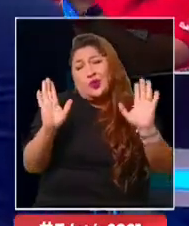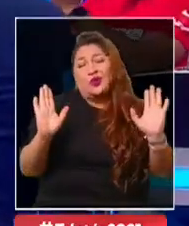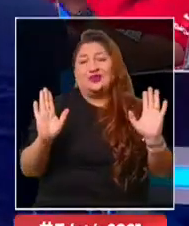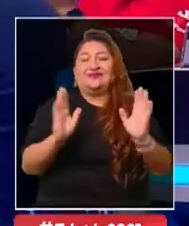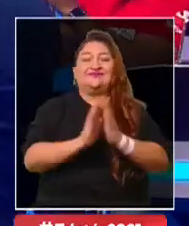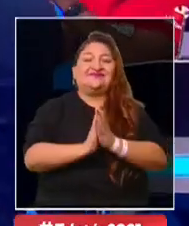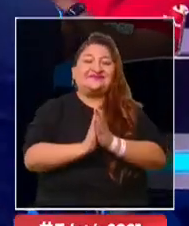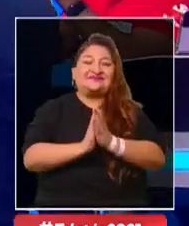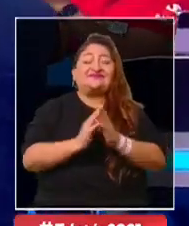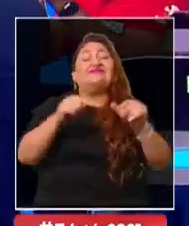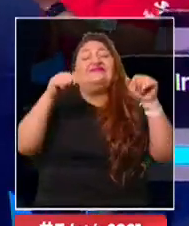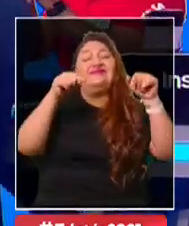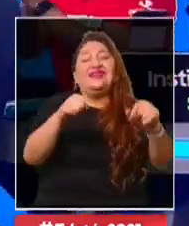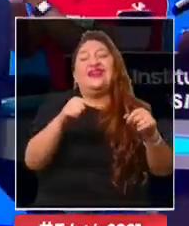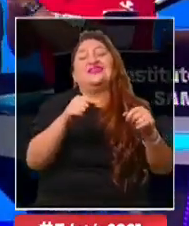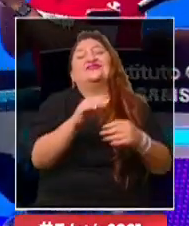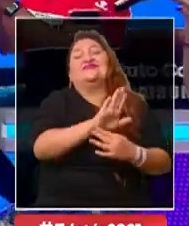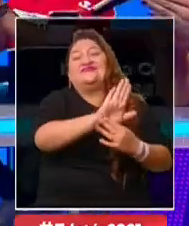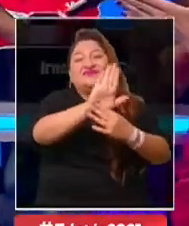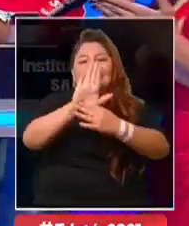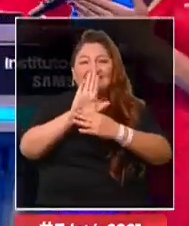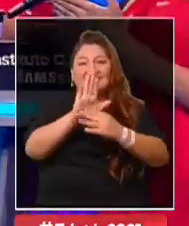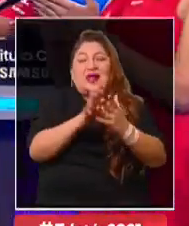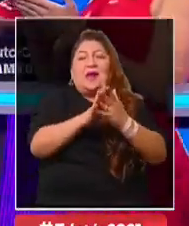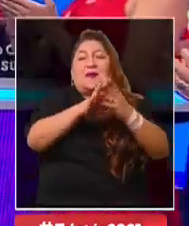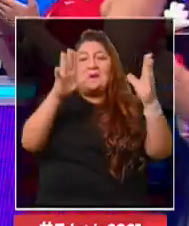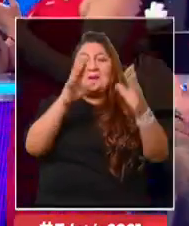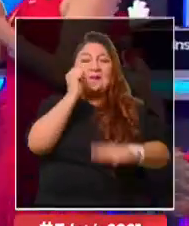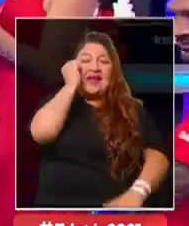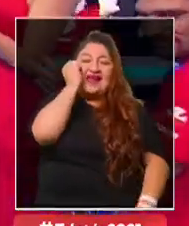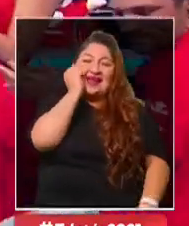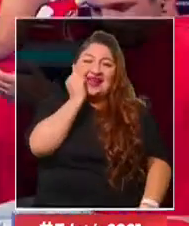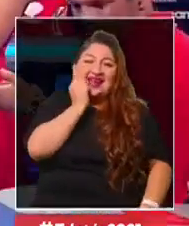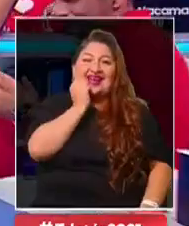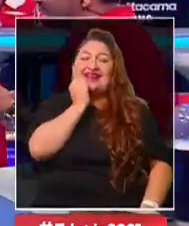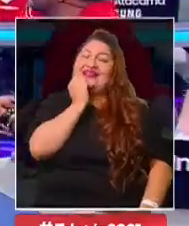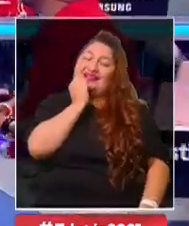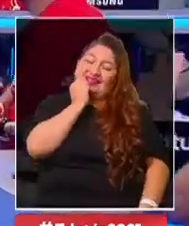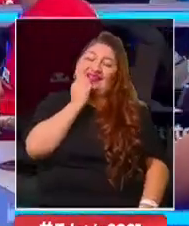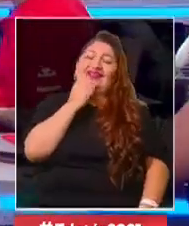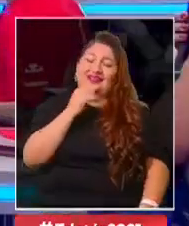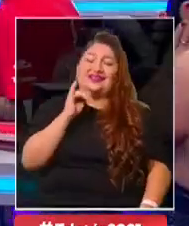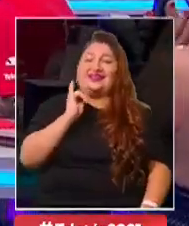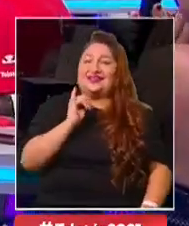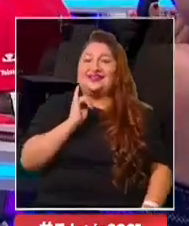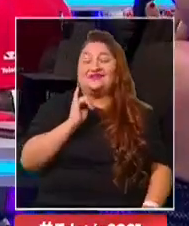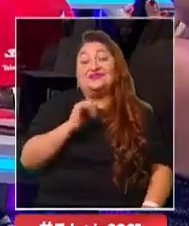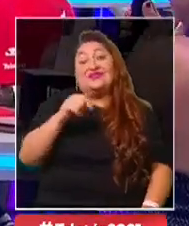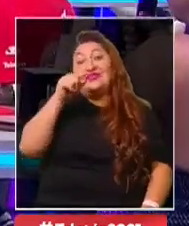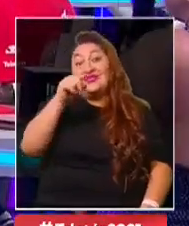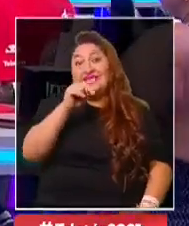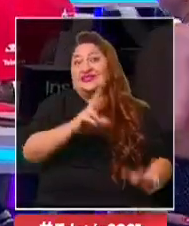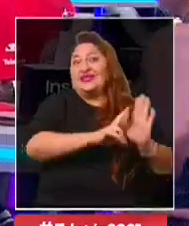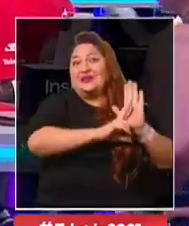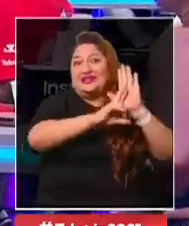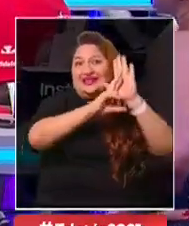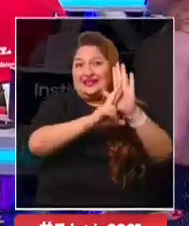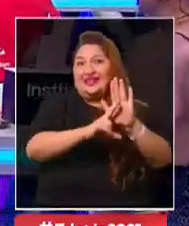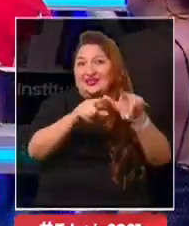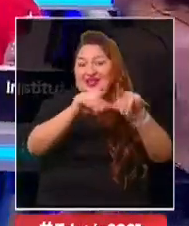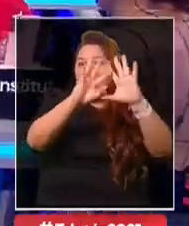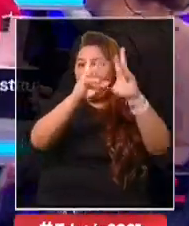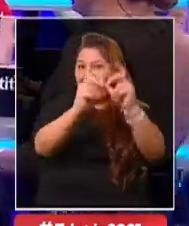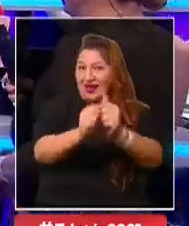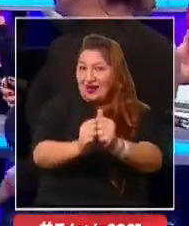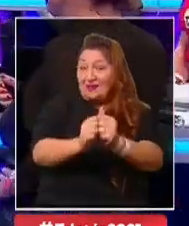Eso demuestra más cariño todavía. Oye, muchas gracias. Eso demuestra más cariño todavía. Eso es el nombre de la tribu. De la tribu. Y va a